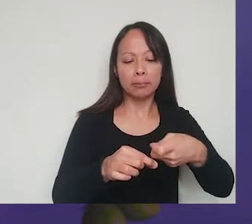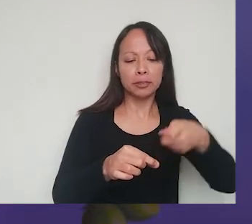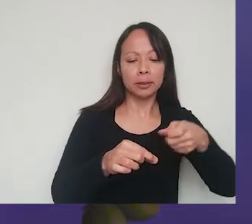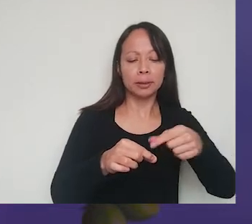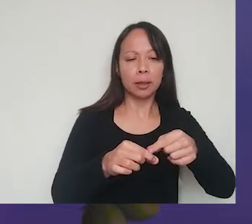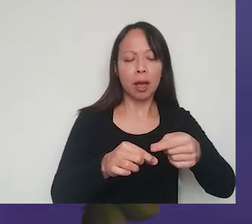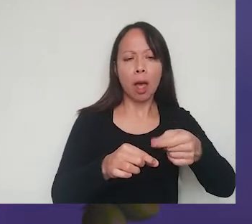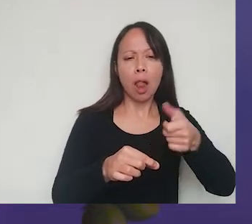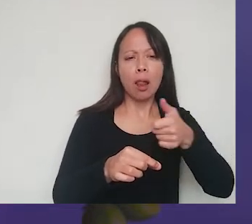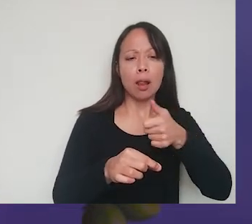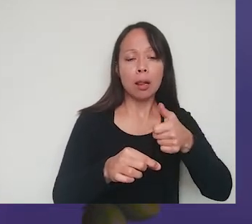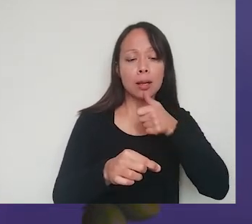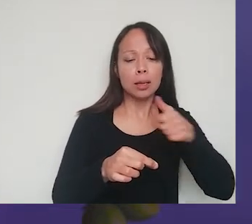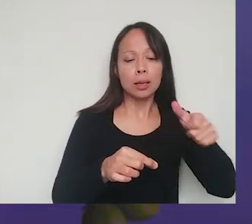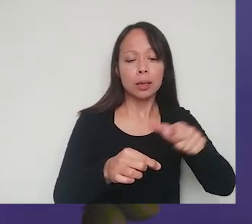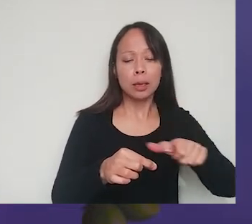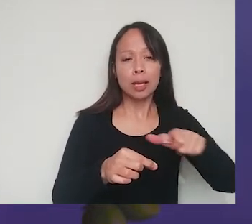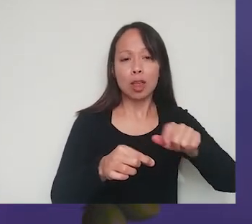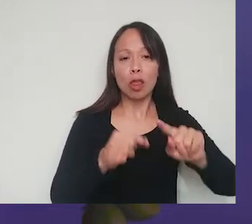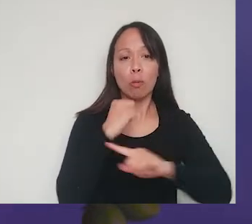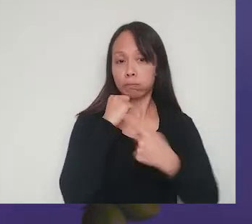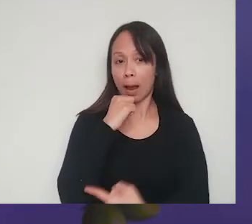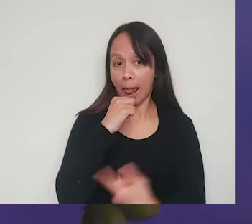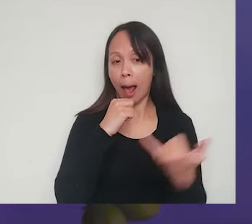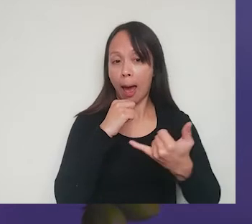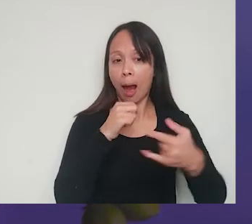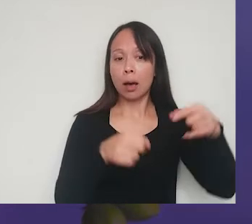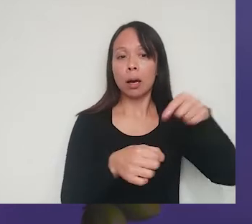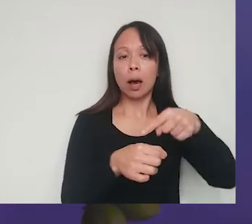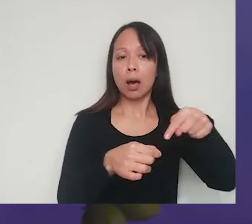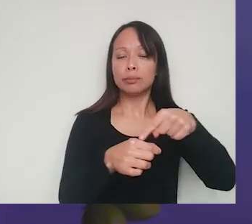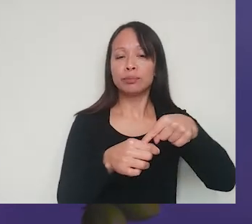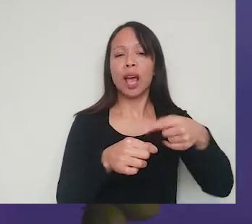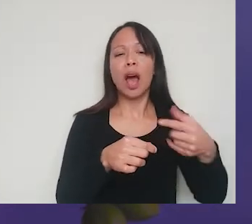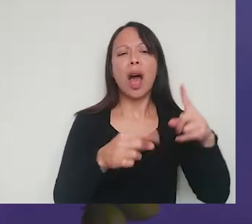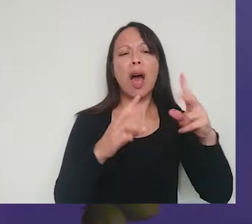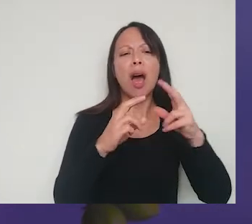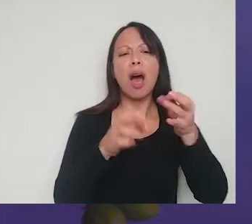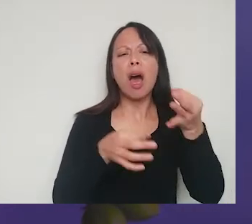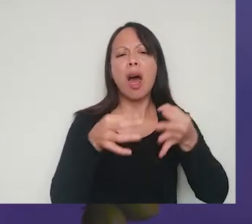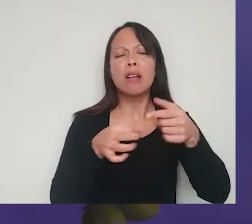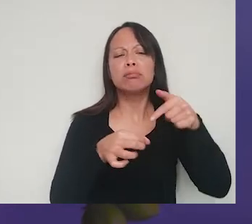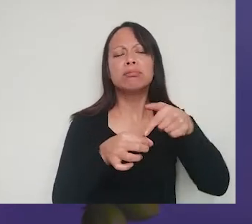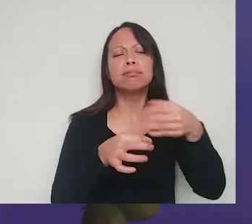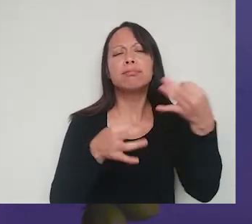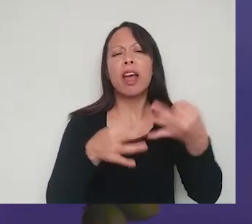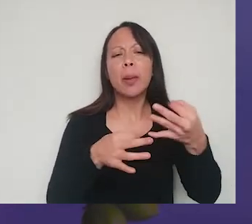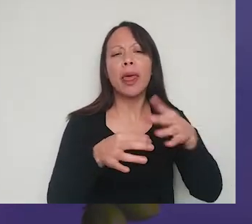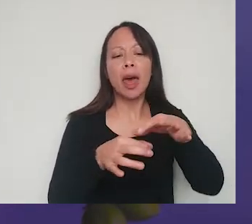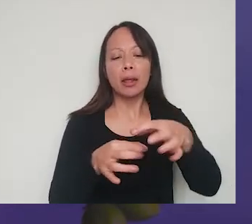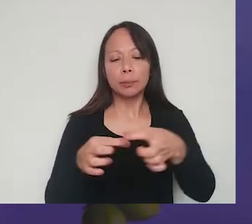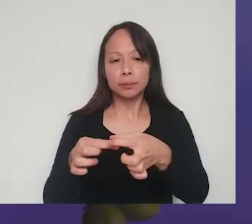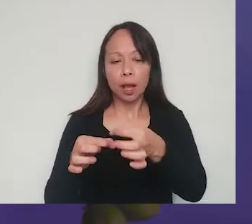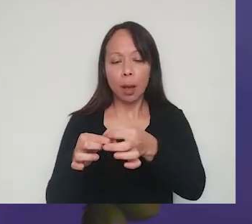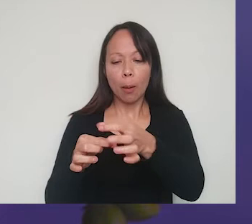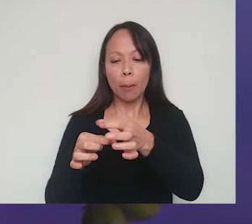o eventualmente se extrae el líquido embrionario a los efectos de poder analizarlo y poder determinar cuáles son aquellos